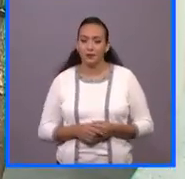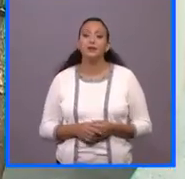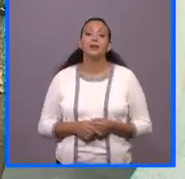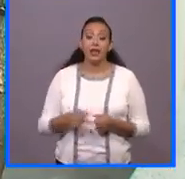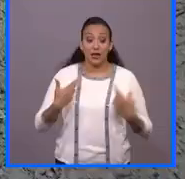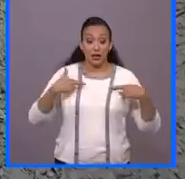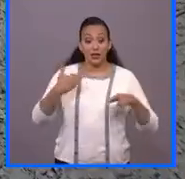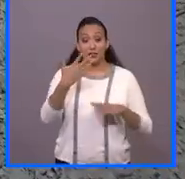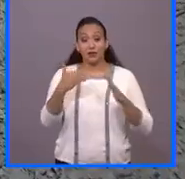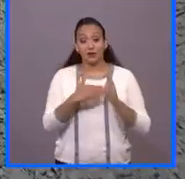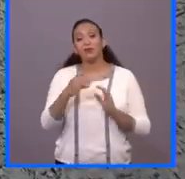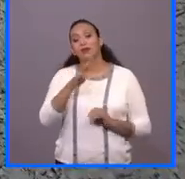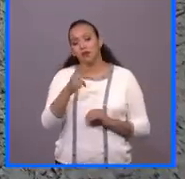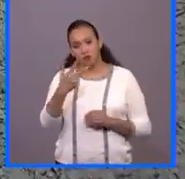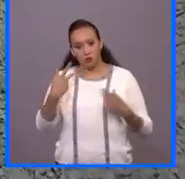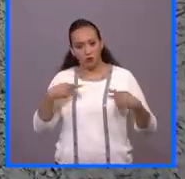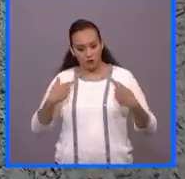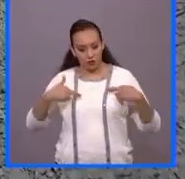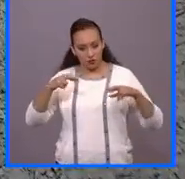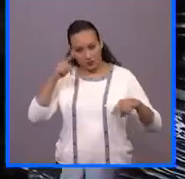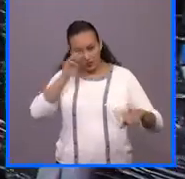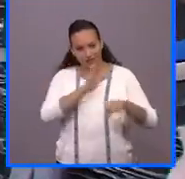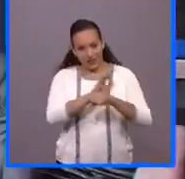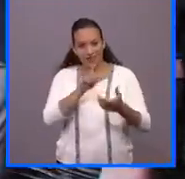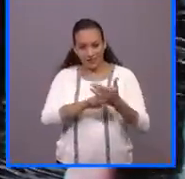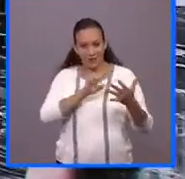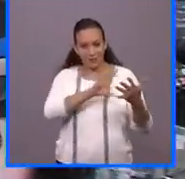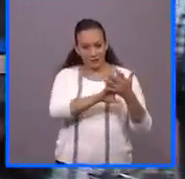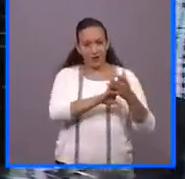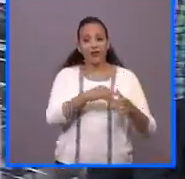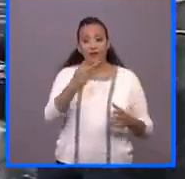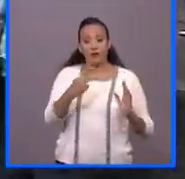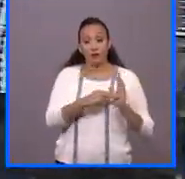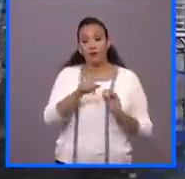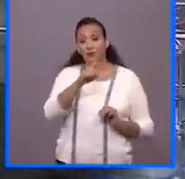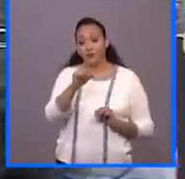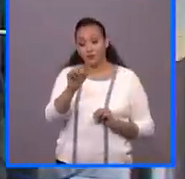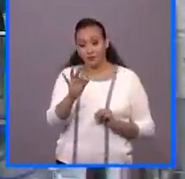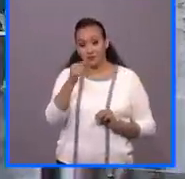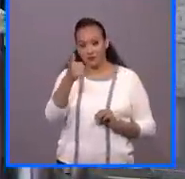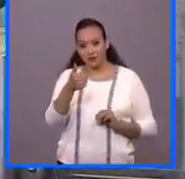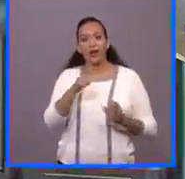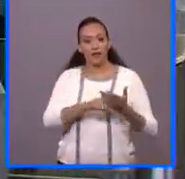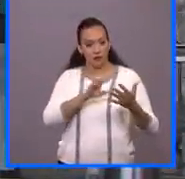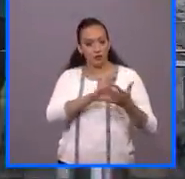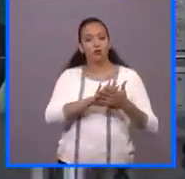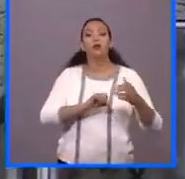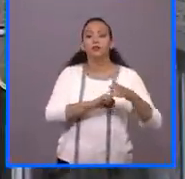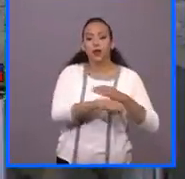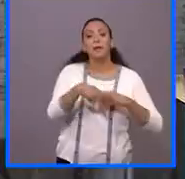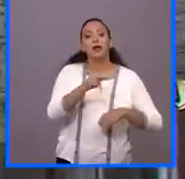representa 5,308 personas en el sistema penal mixto, de las cuales 2,146 se encuentran en prisión